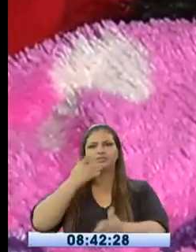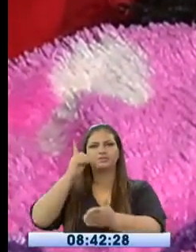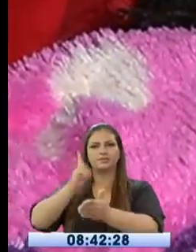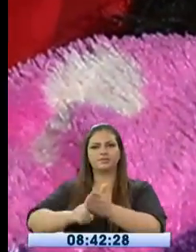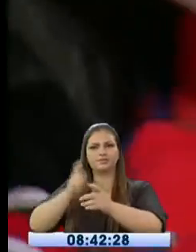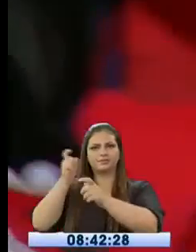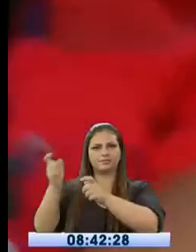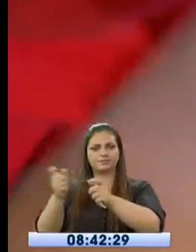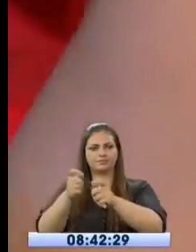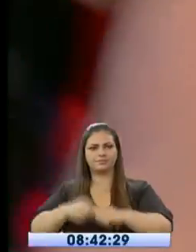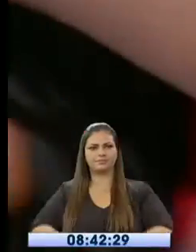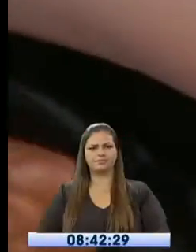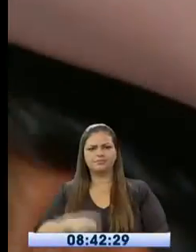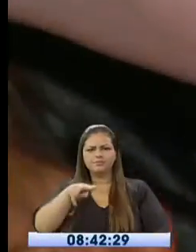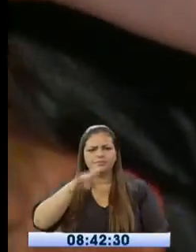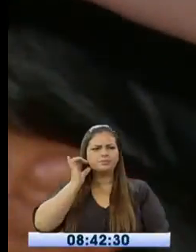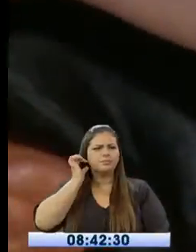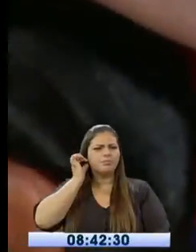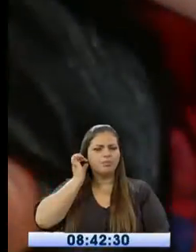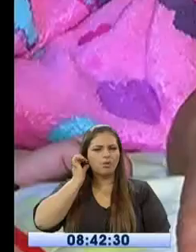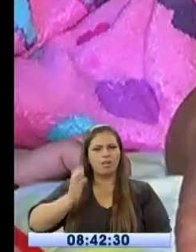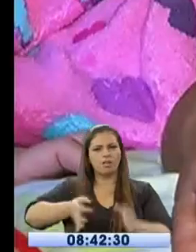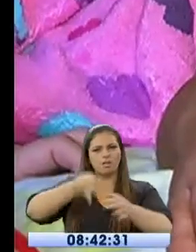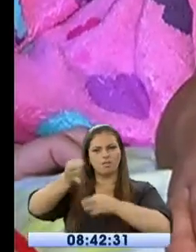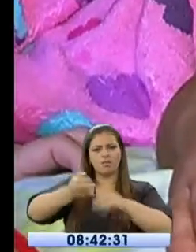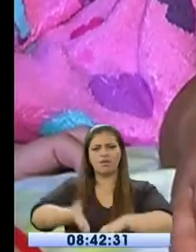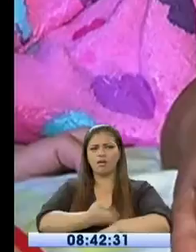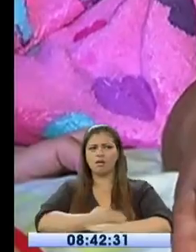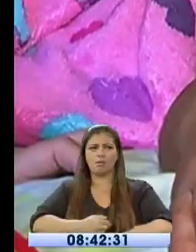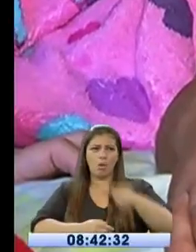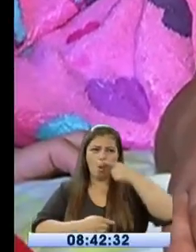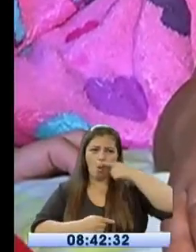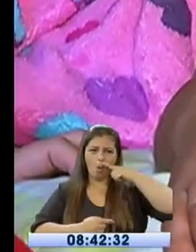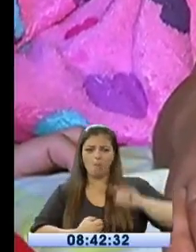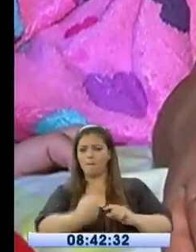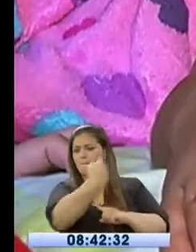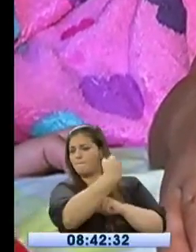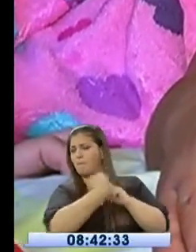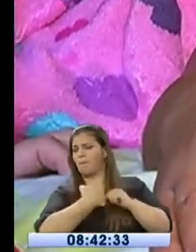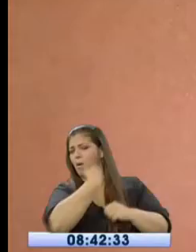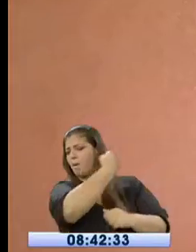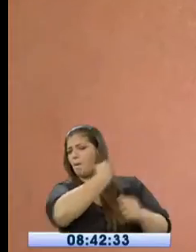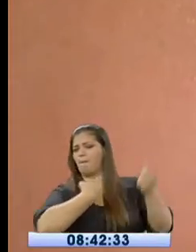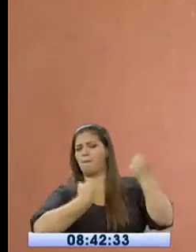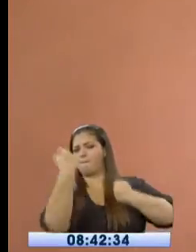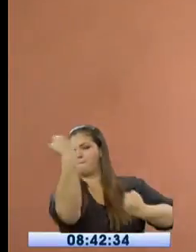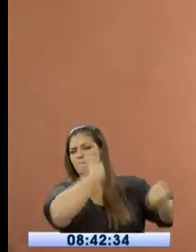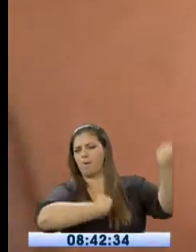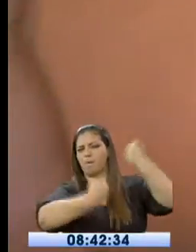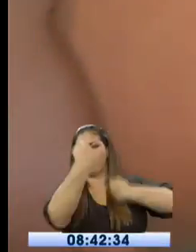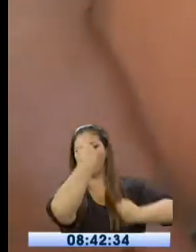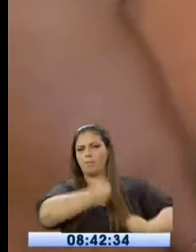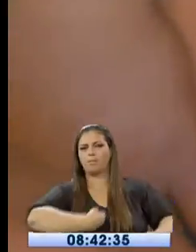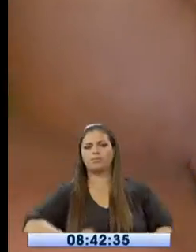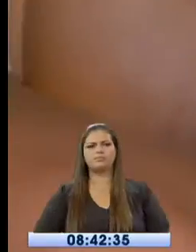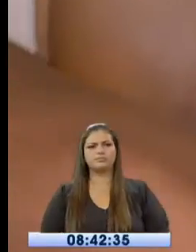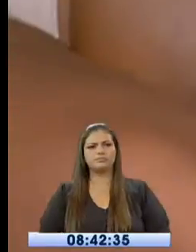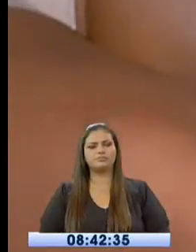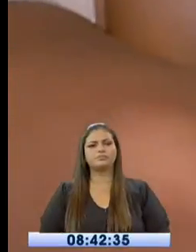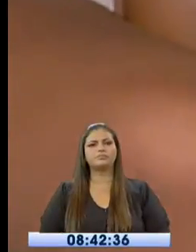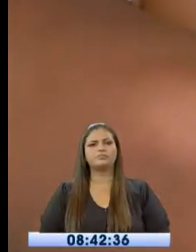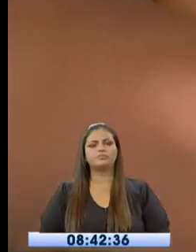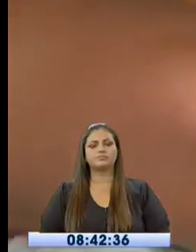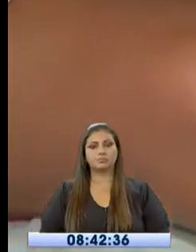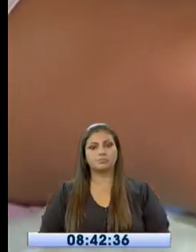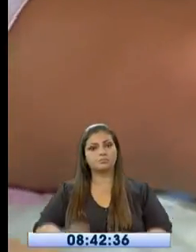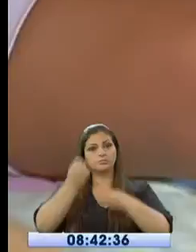Convaleciendo aún por los golpes, esta mujer cuenta haber sido víctima de una salvaje agresión por parte de su ex conviviente. Dice